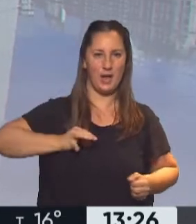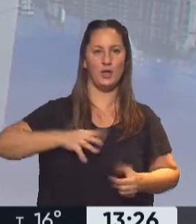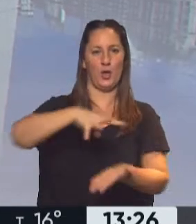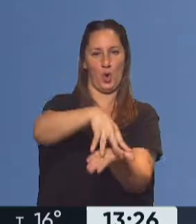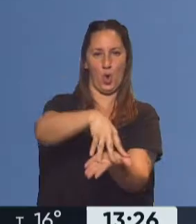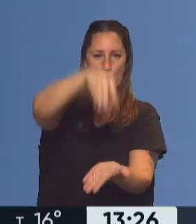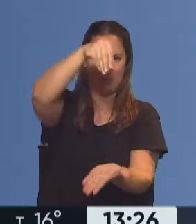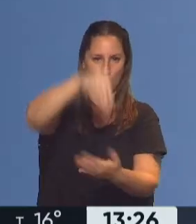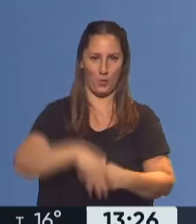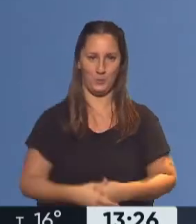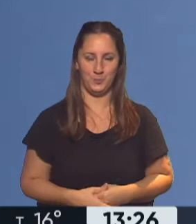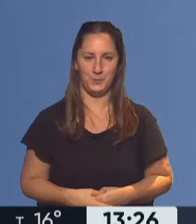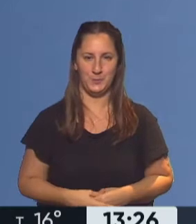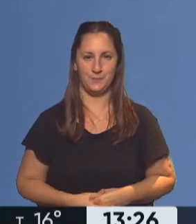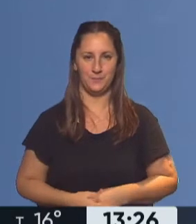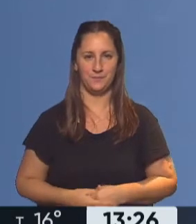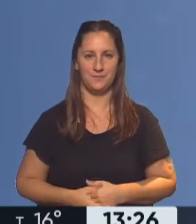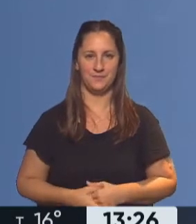Obelisco.